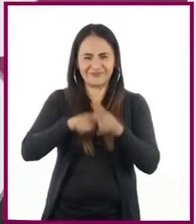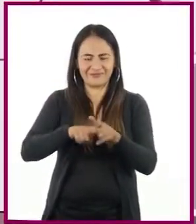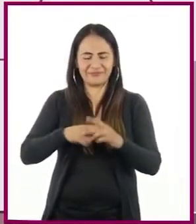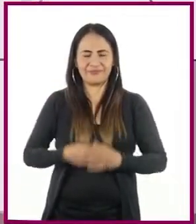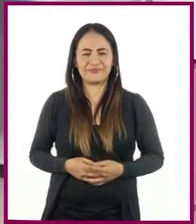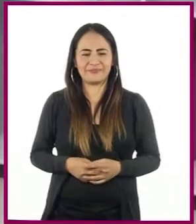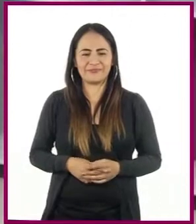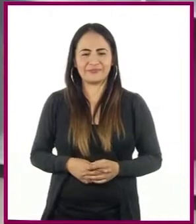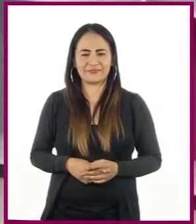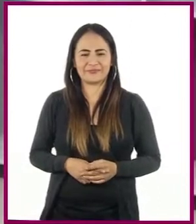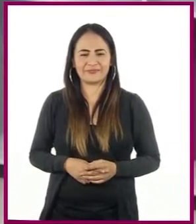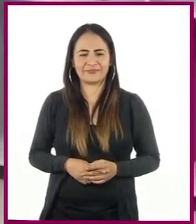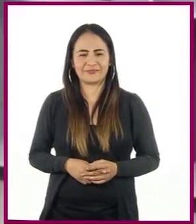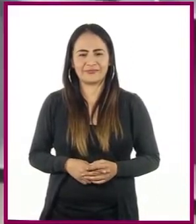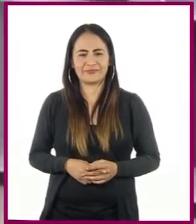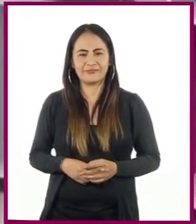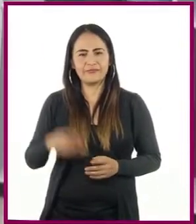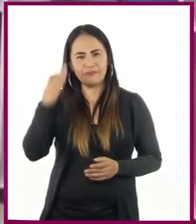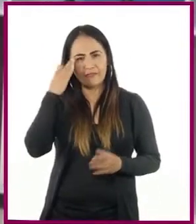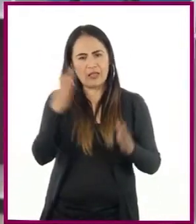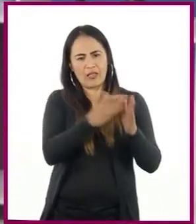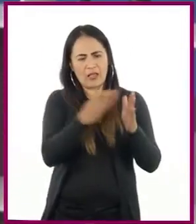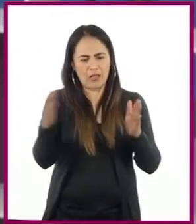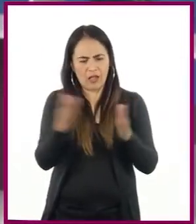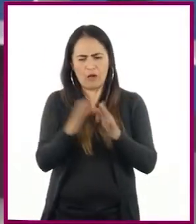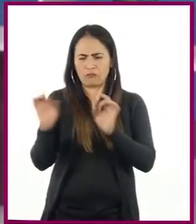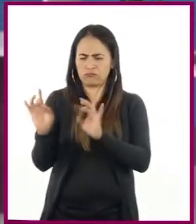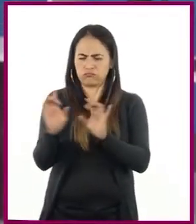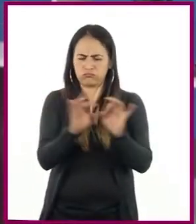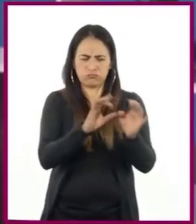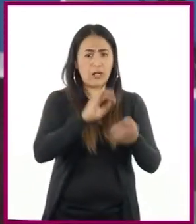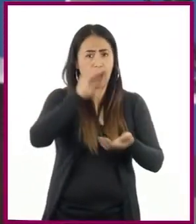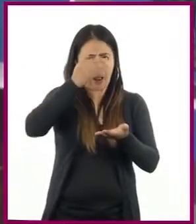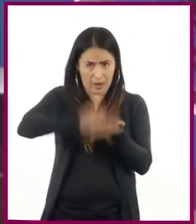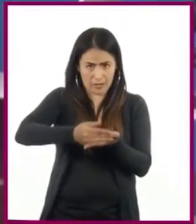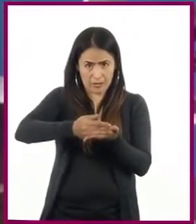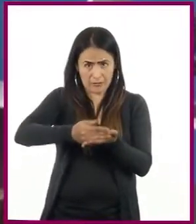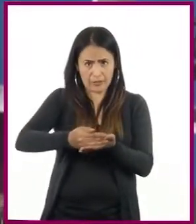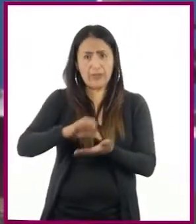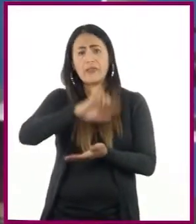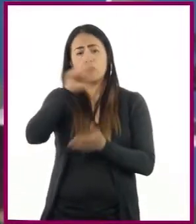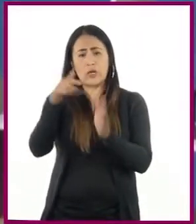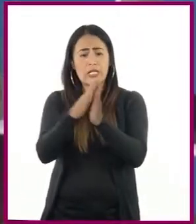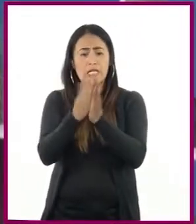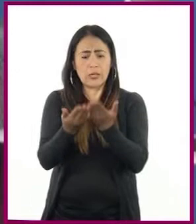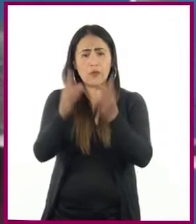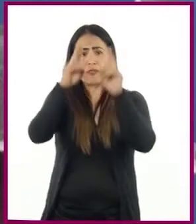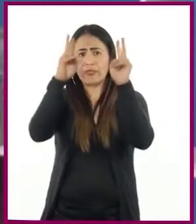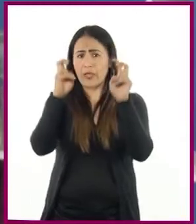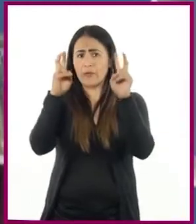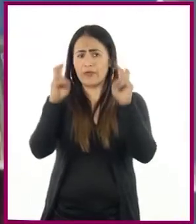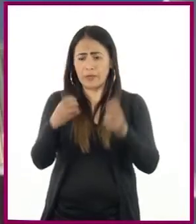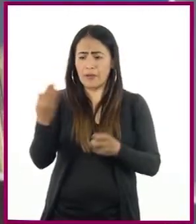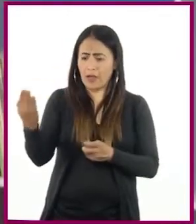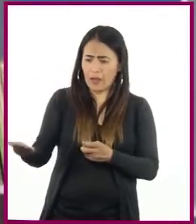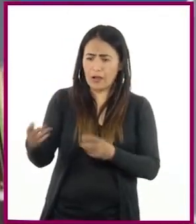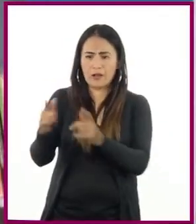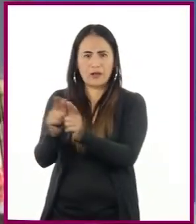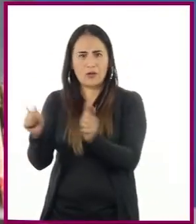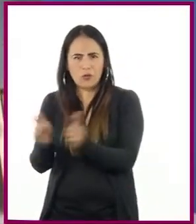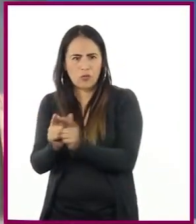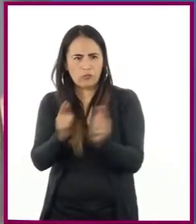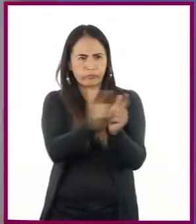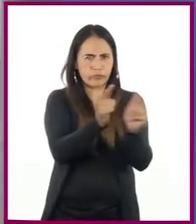¡Comencemos! Tras el fin de este conflicto, surgieron una gran cantidad de textos literarios, tanto del bando vietnamita como